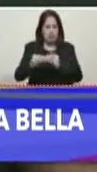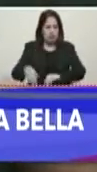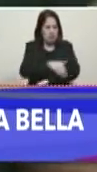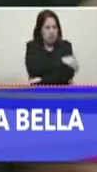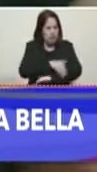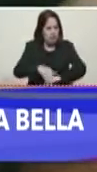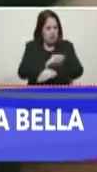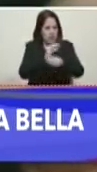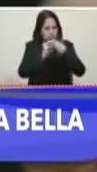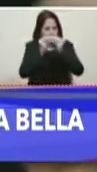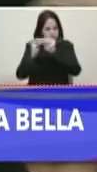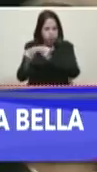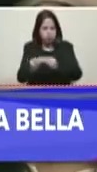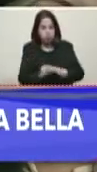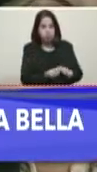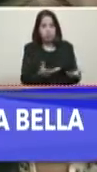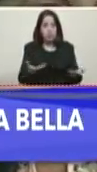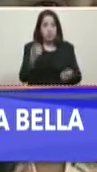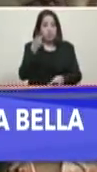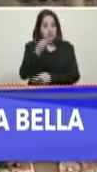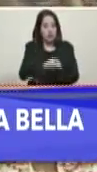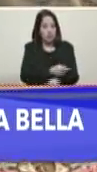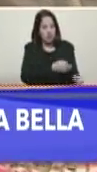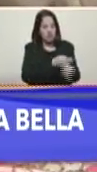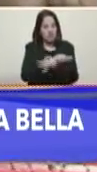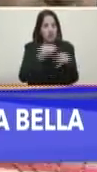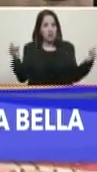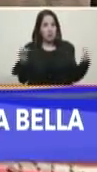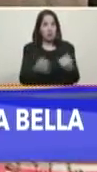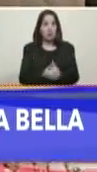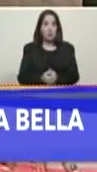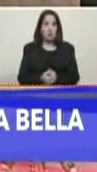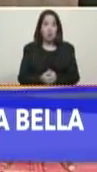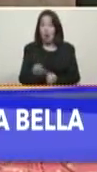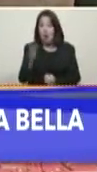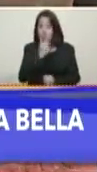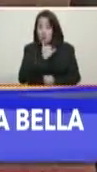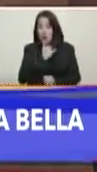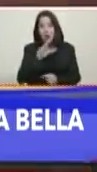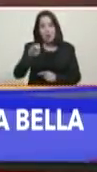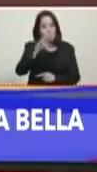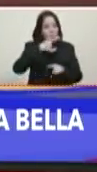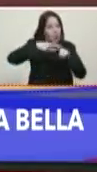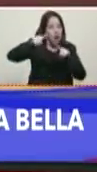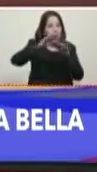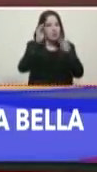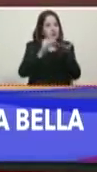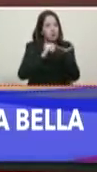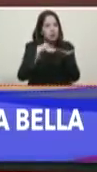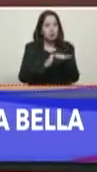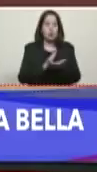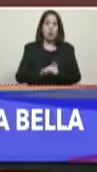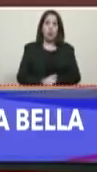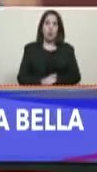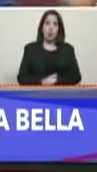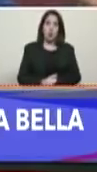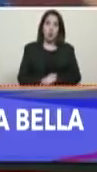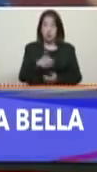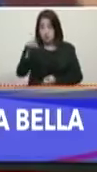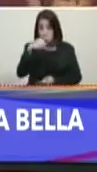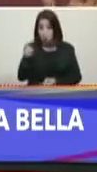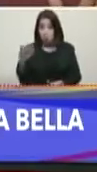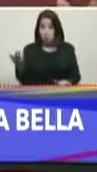la forma perfecta que lo vamos a tapar con el asfaltado busca una alternativa alternativa o no